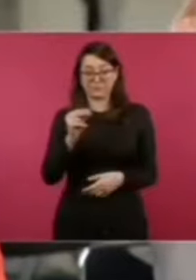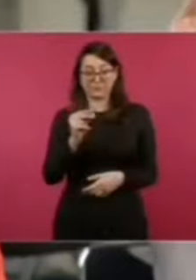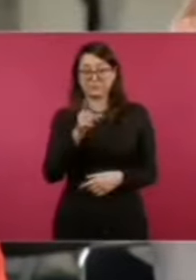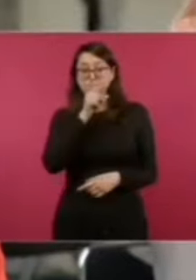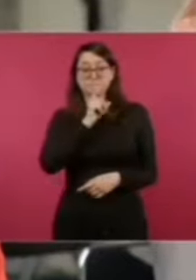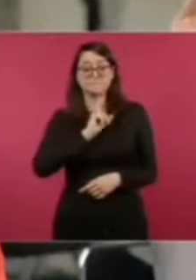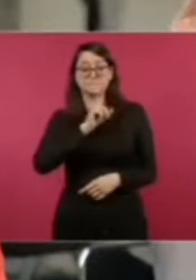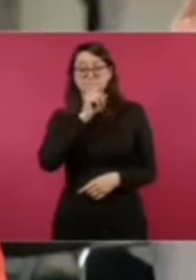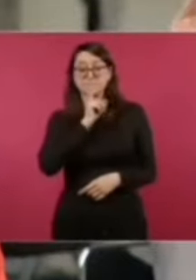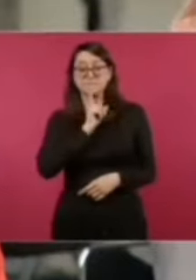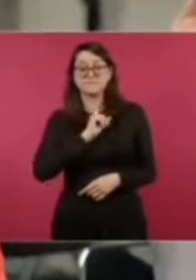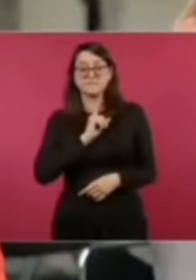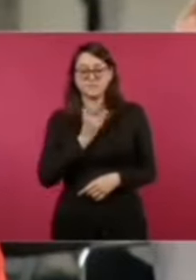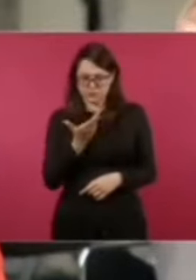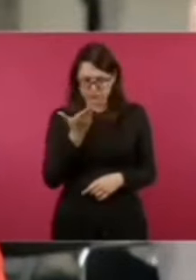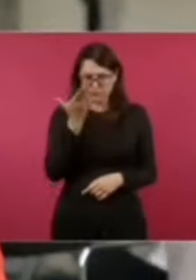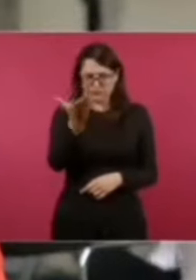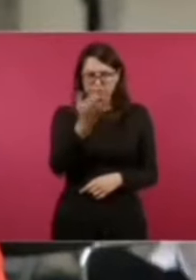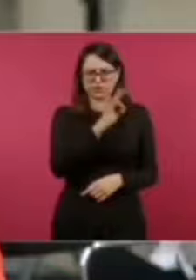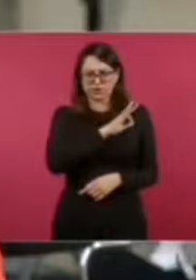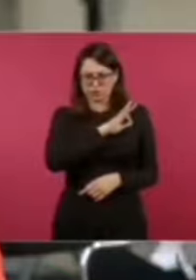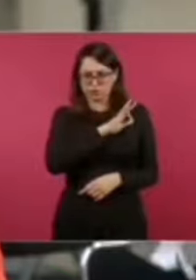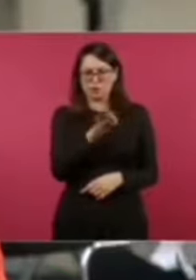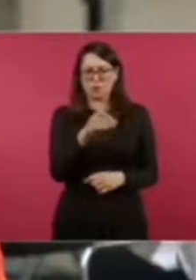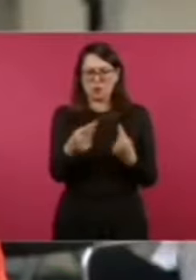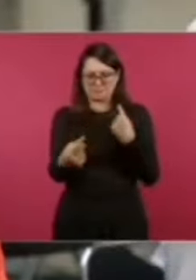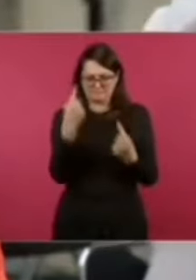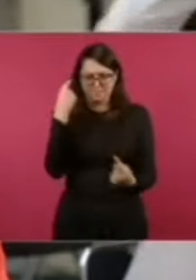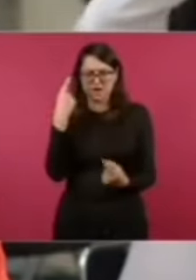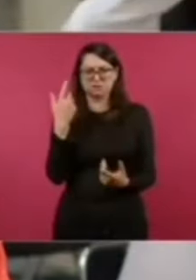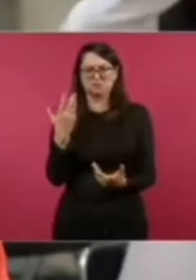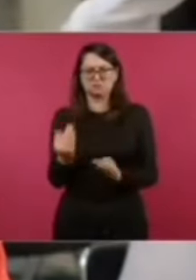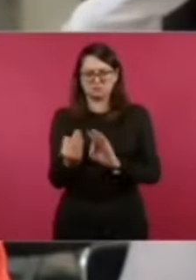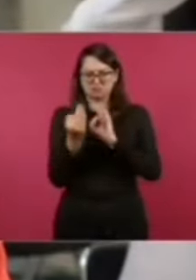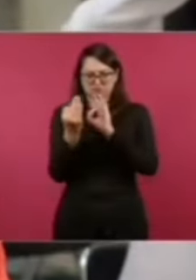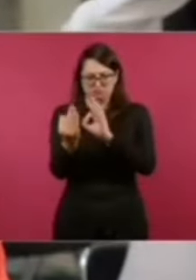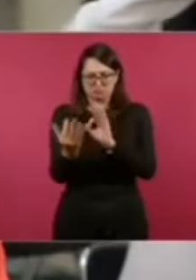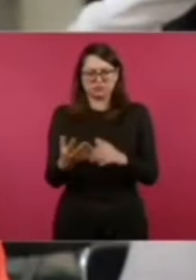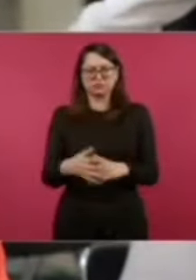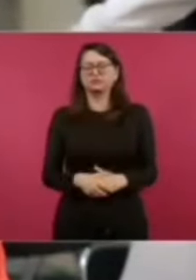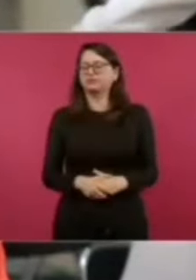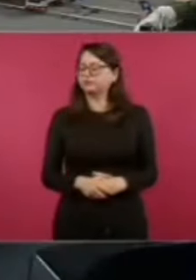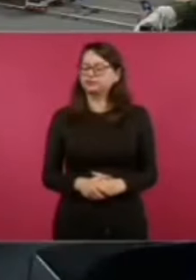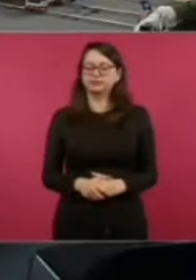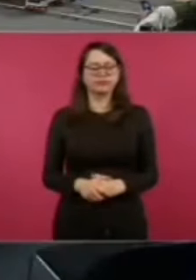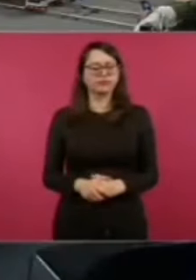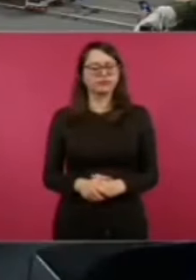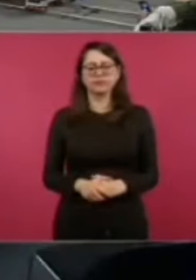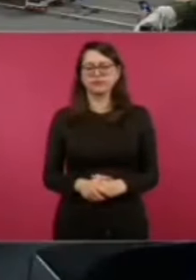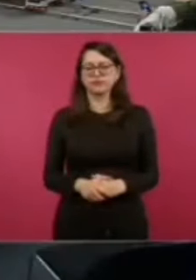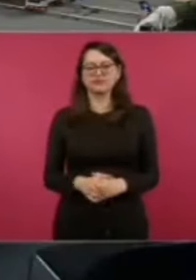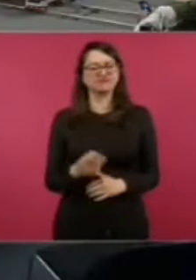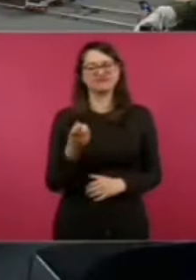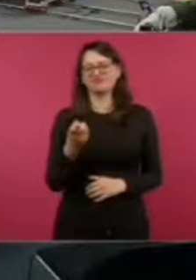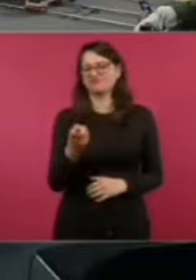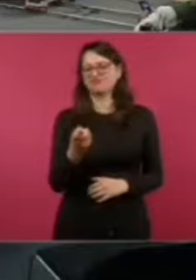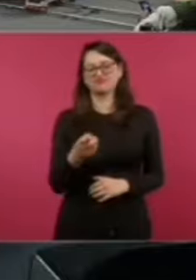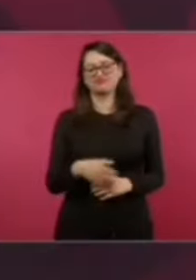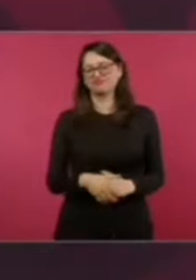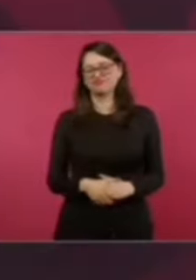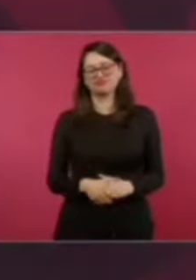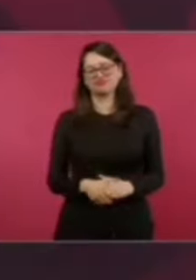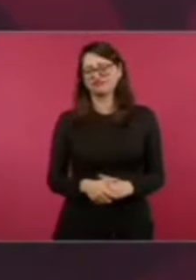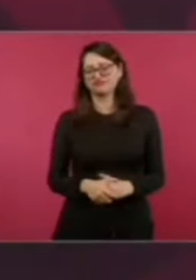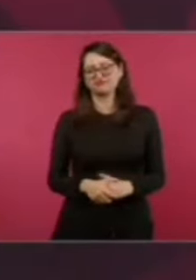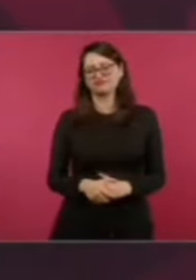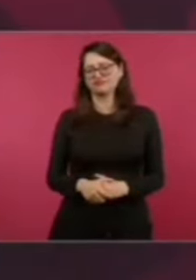que decir usted de un periodista, pues que se lo documenten muy bien. no, yo lo es. Porque no. Eso sí te puedo